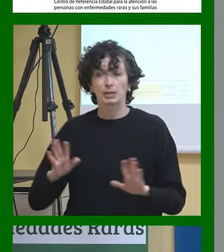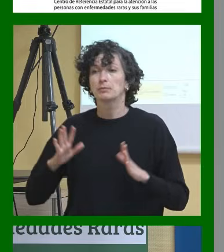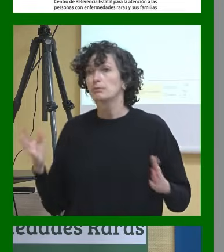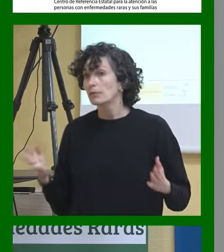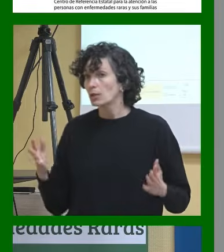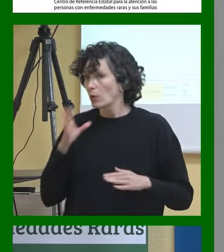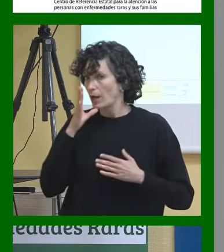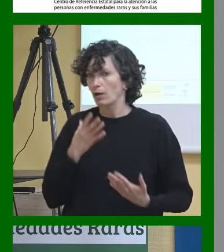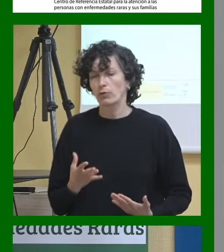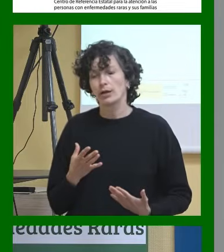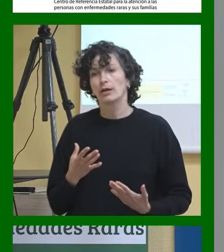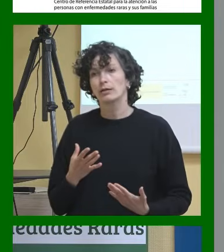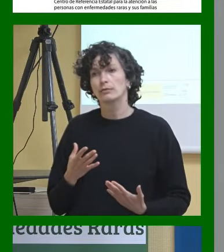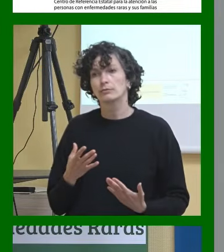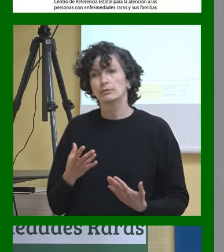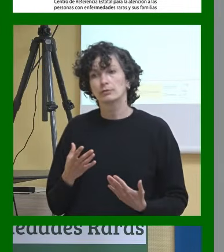recibiendo pues, más